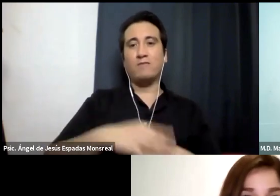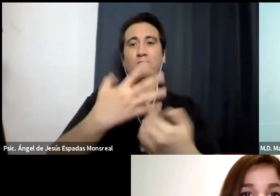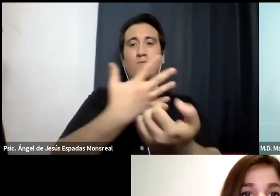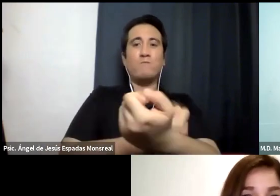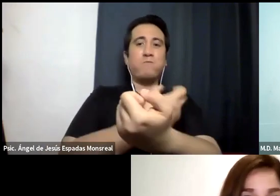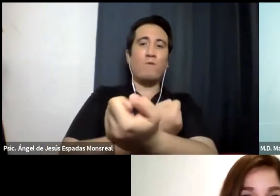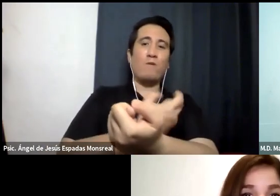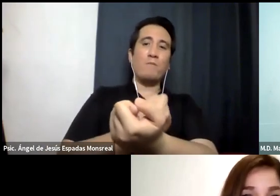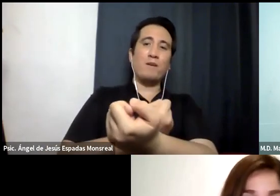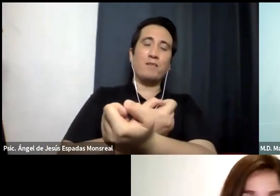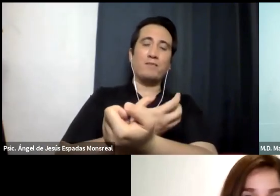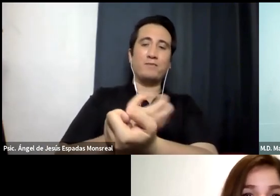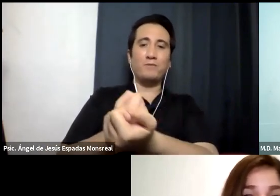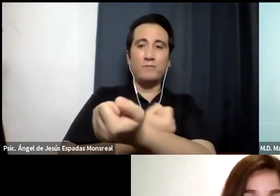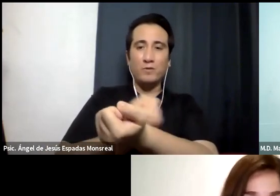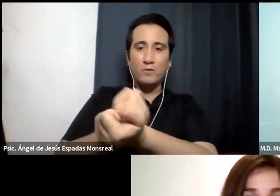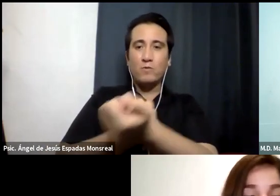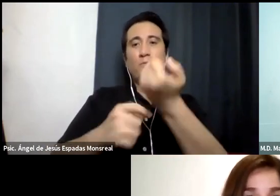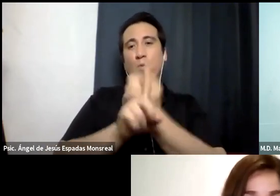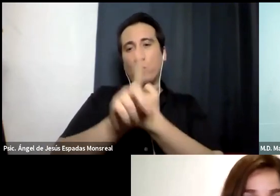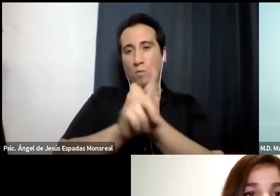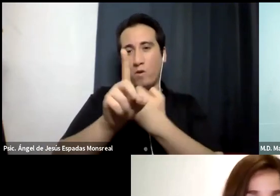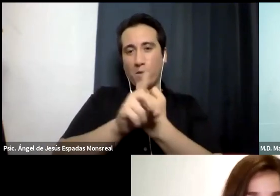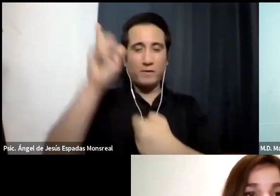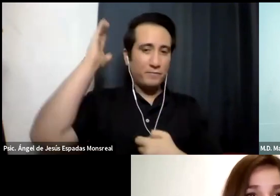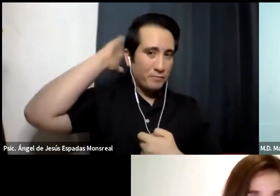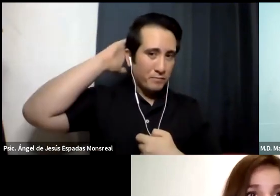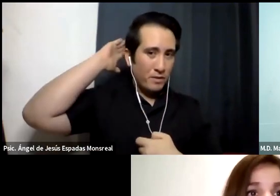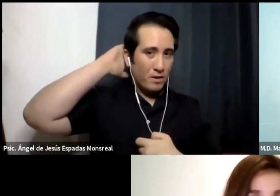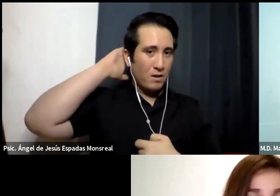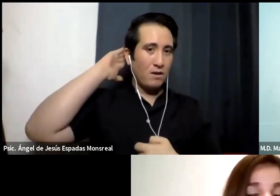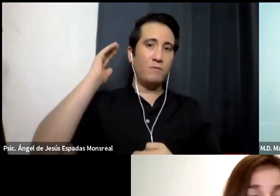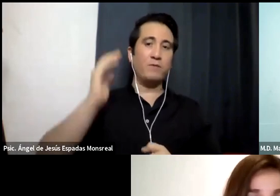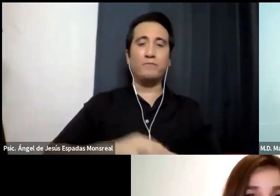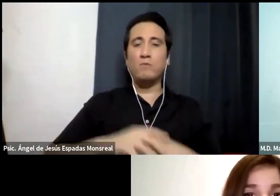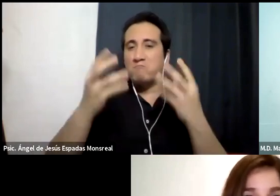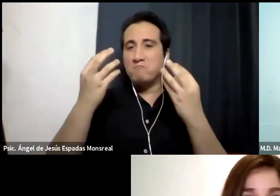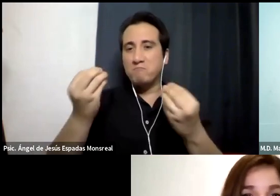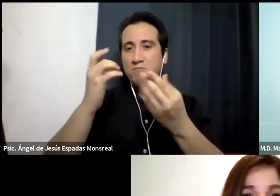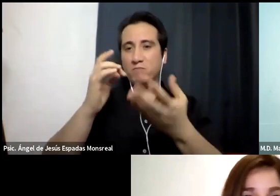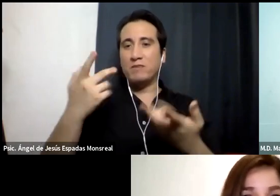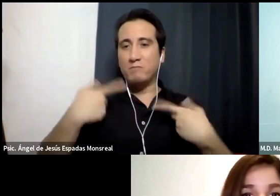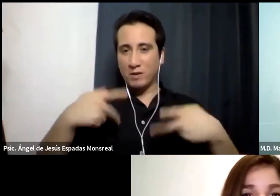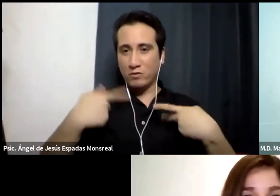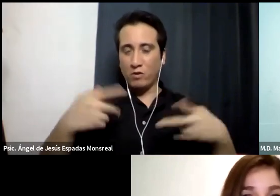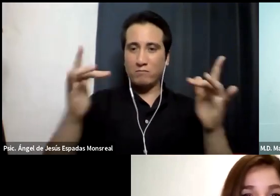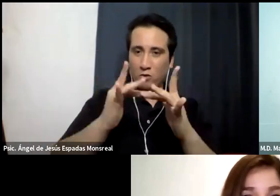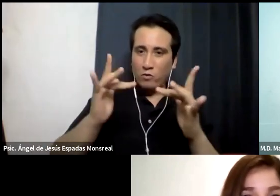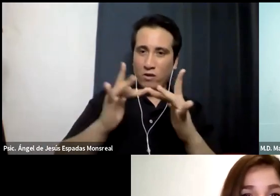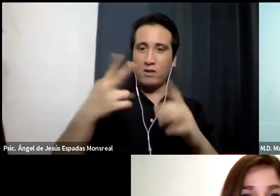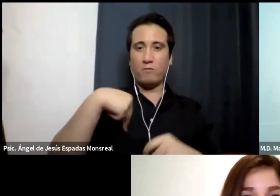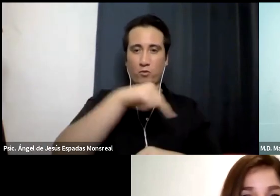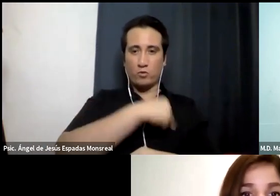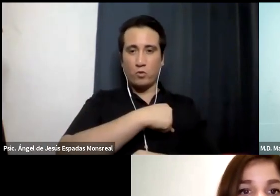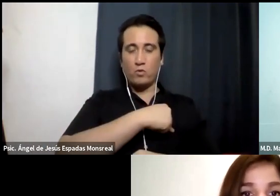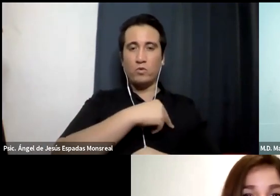hipertensión, ¿no? Problemas cerebrovasculares. Muchas de las personas que se contactan con nosotros al IPDEI